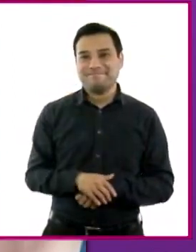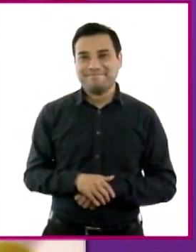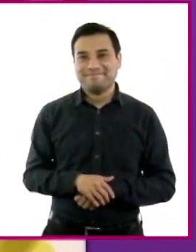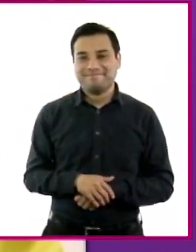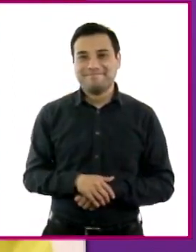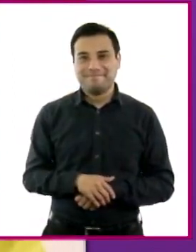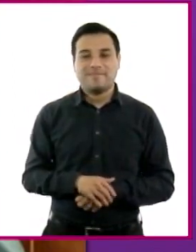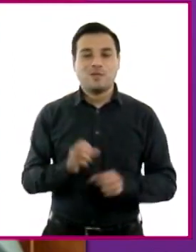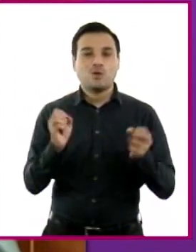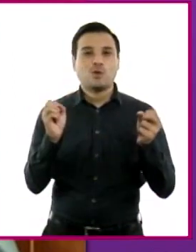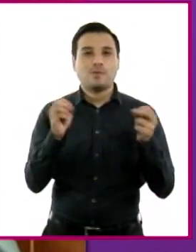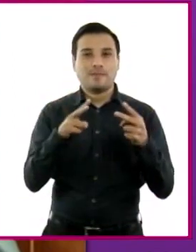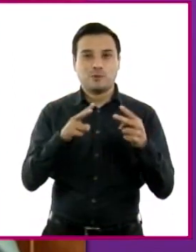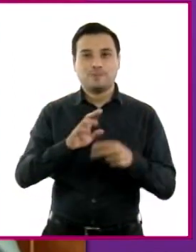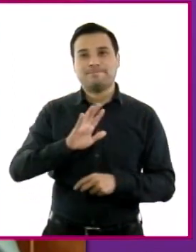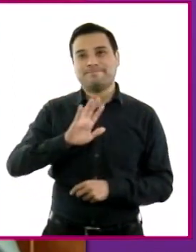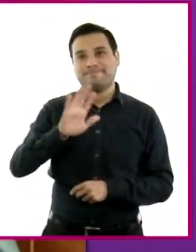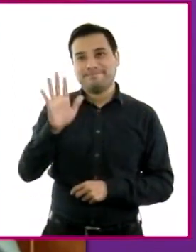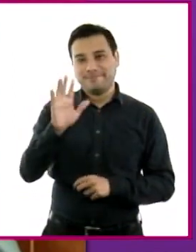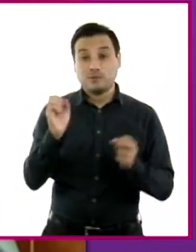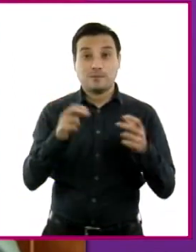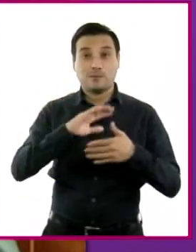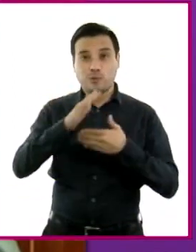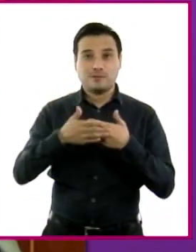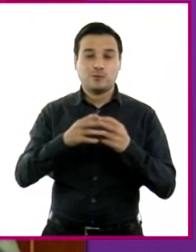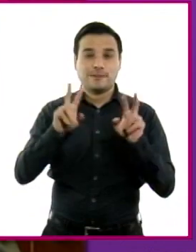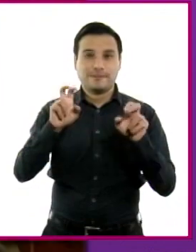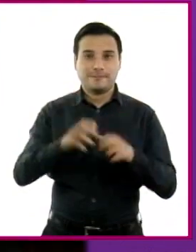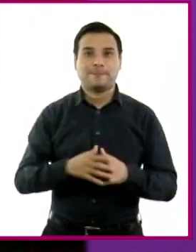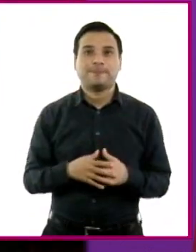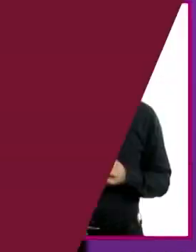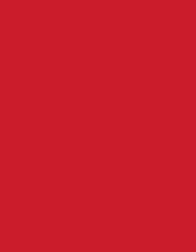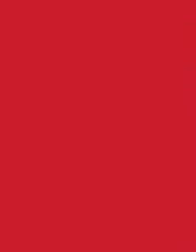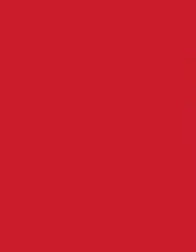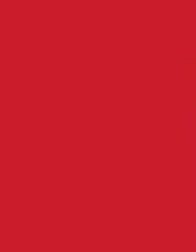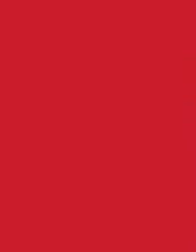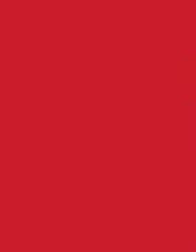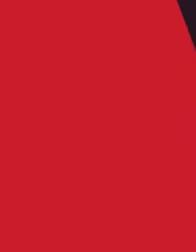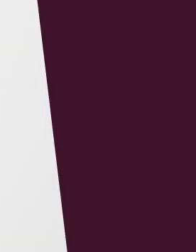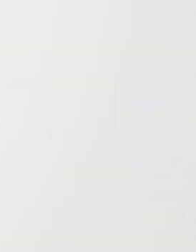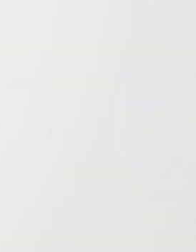sí! Nos tenemos que despedir. Nos vemos en la próxima lección.